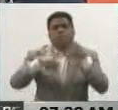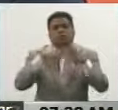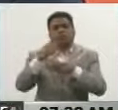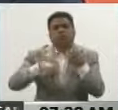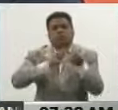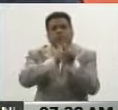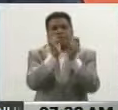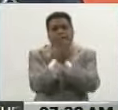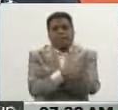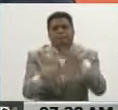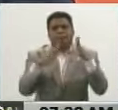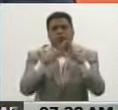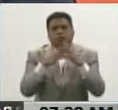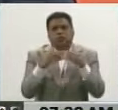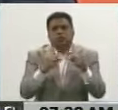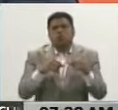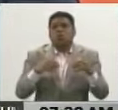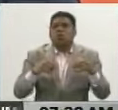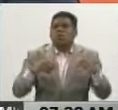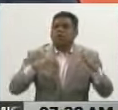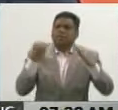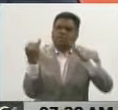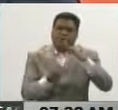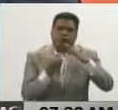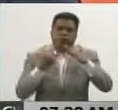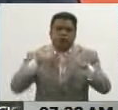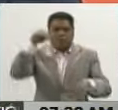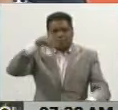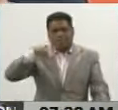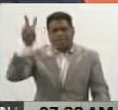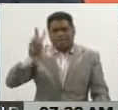a todas las instituciones del